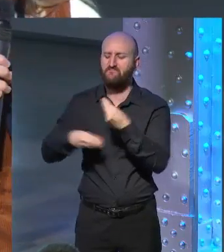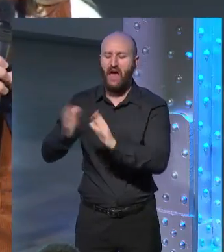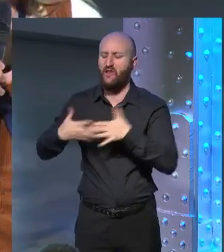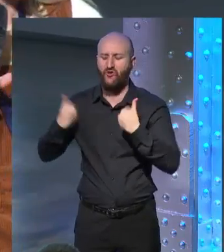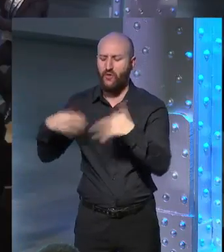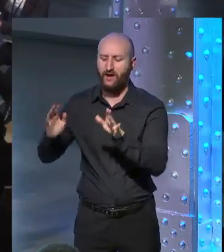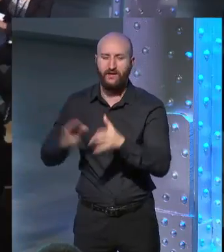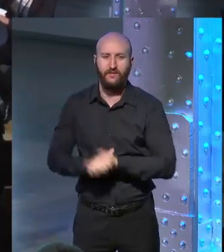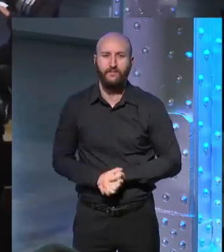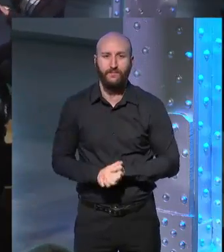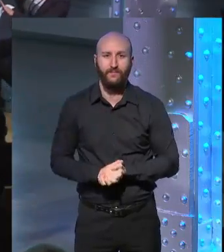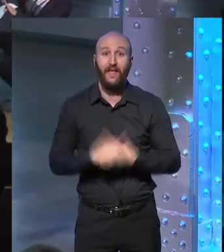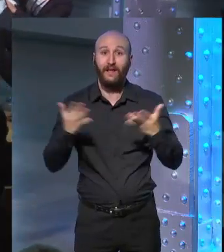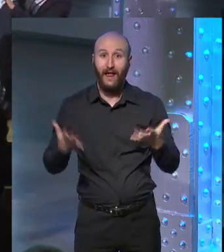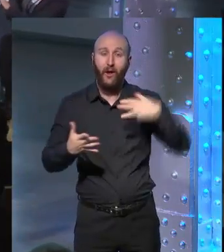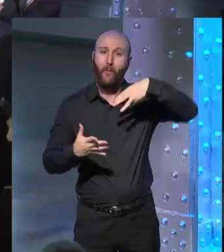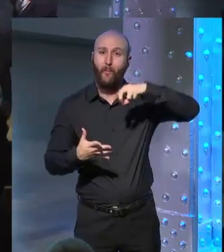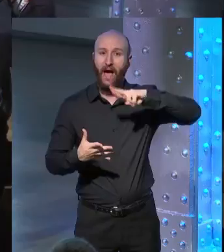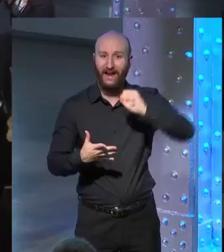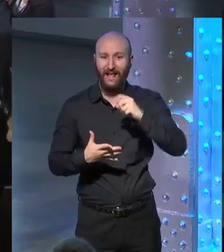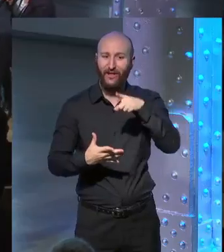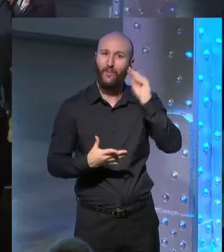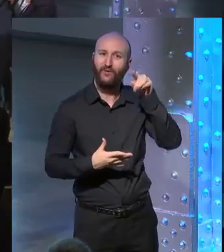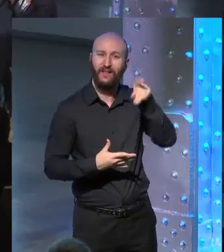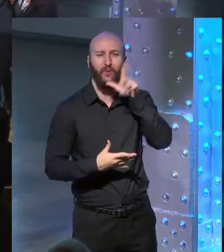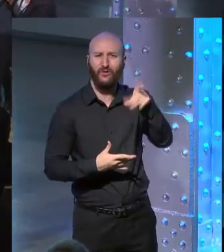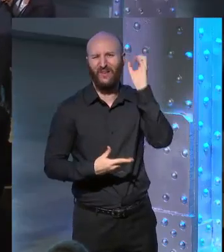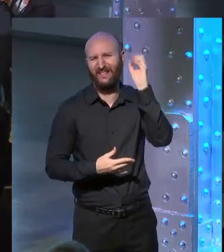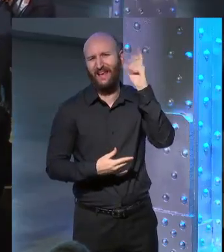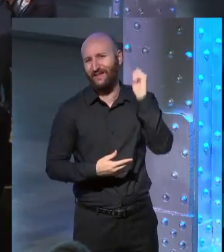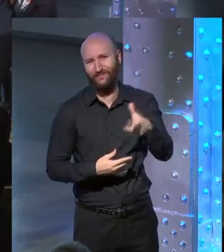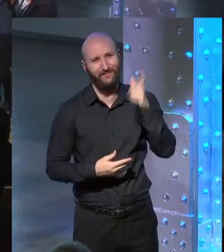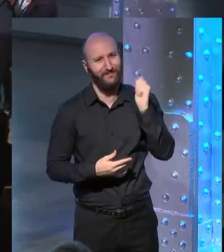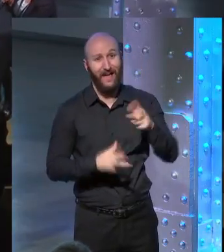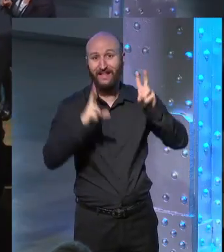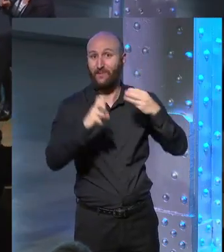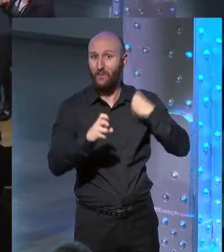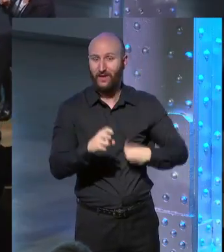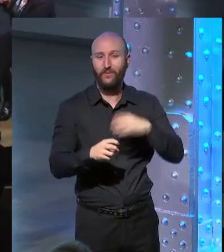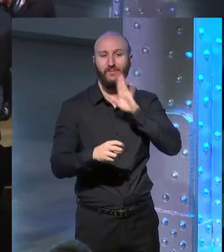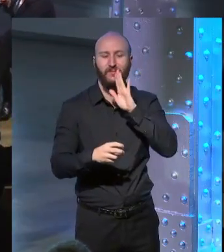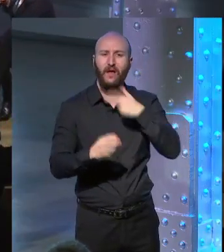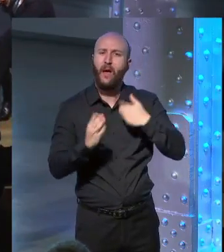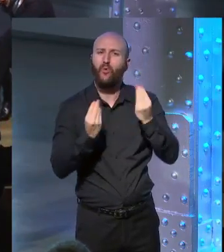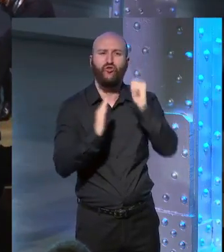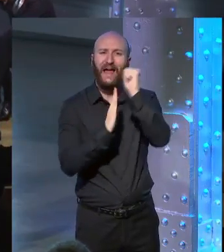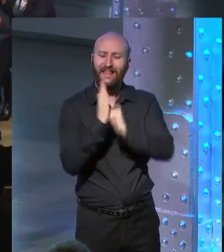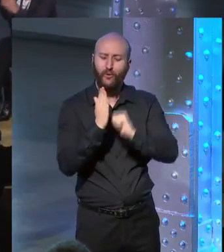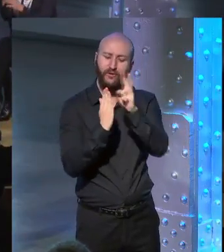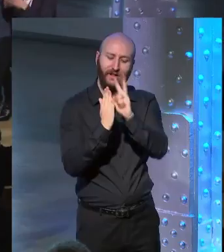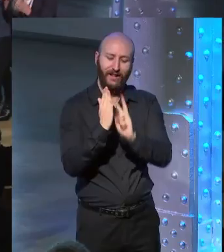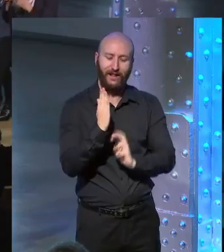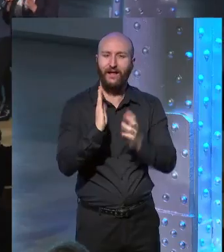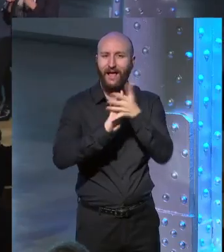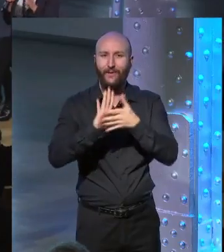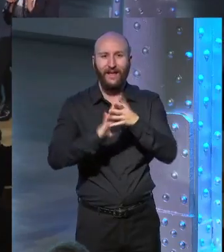María, quería preguntarte a ti porque tú precisamente das muchas charlas sobre este tema. He leído muchos artículos sobre ti, los medios